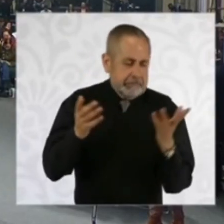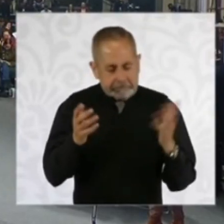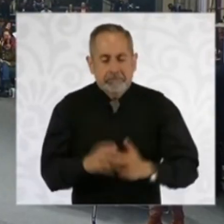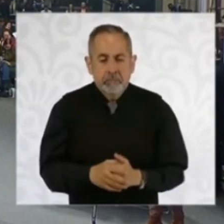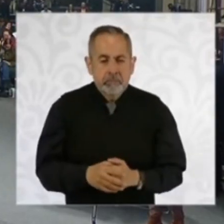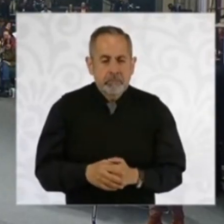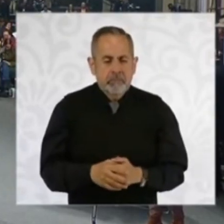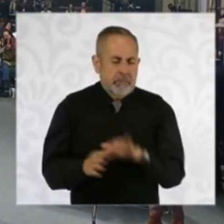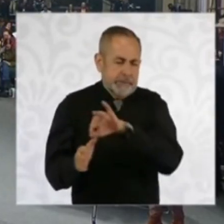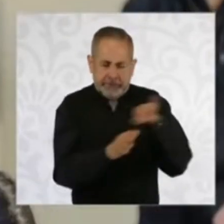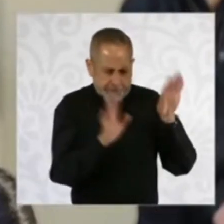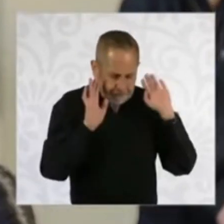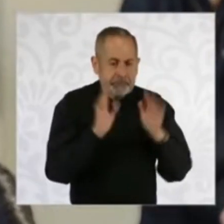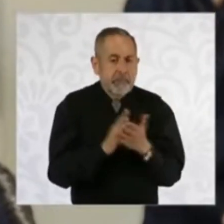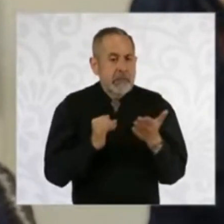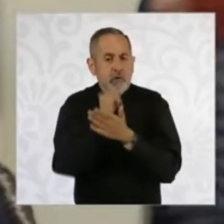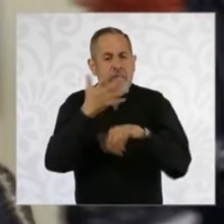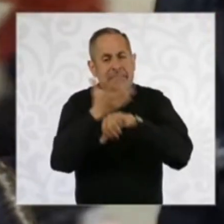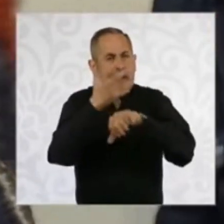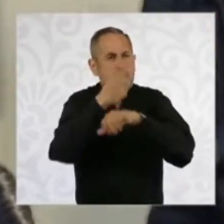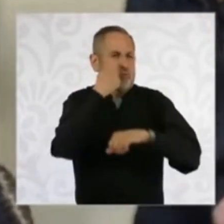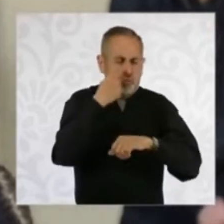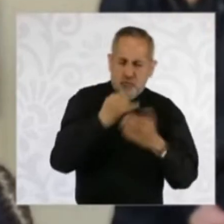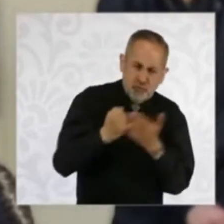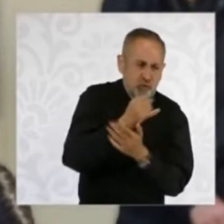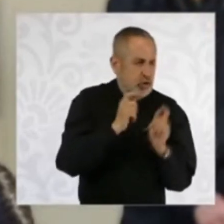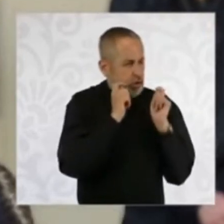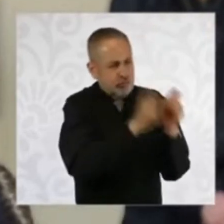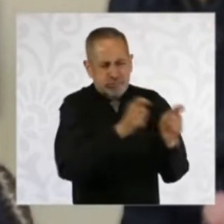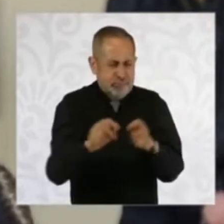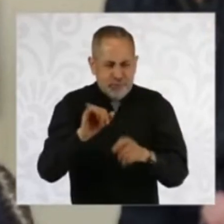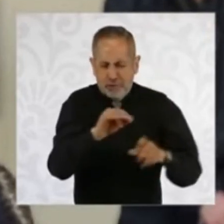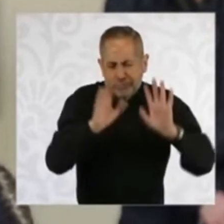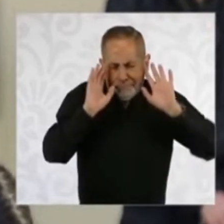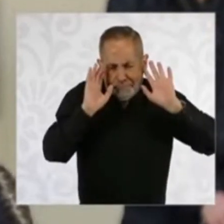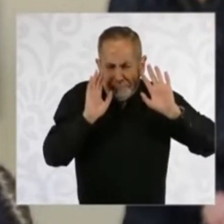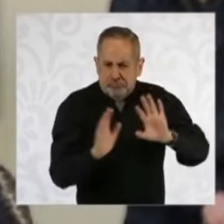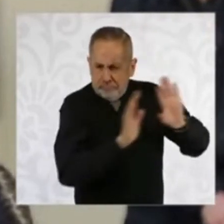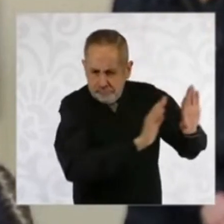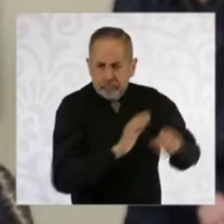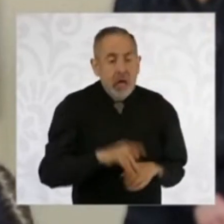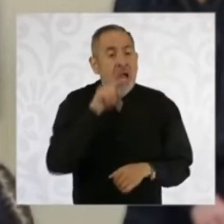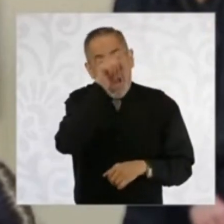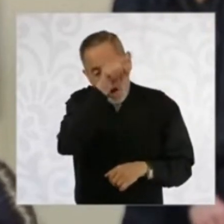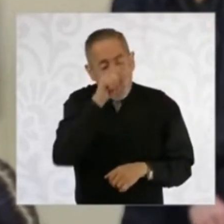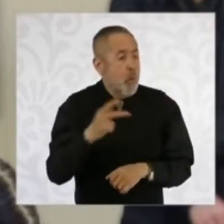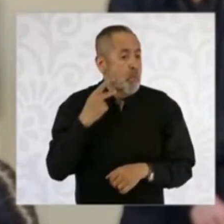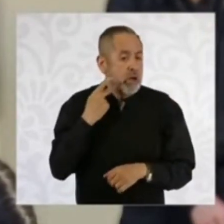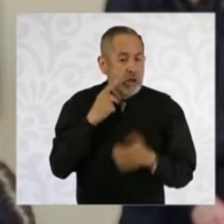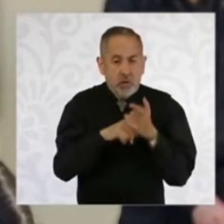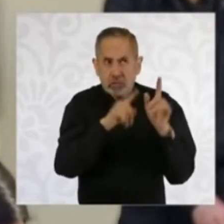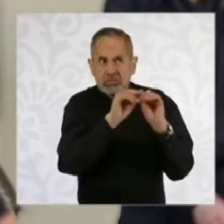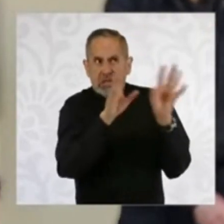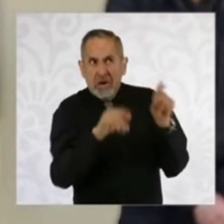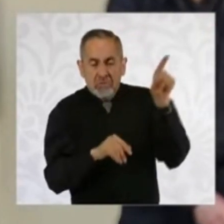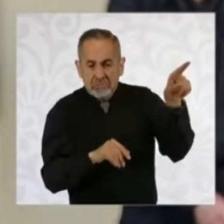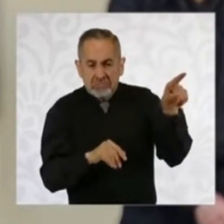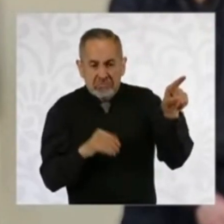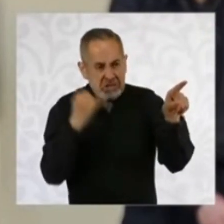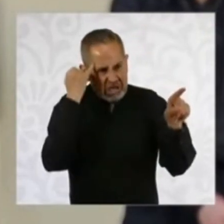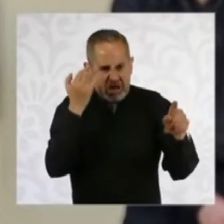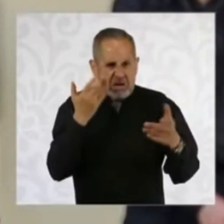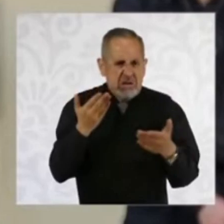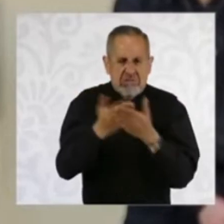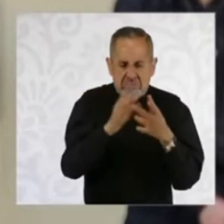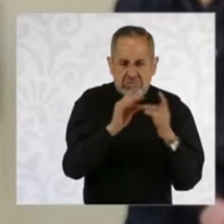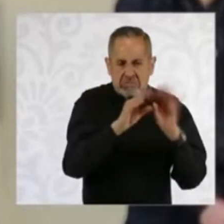Independientemente de las decisiones que en Estados Unidos se tomen, de los nombramientos que ahí se hagan, pues hay una política migratoria de su gobierno muy clara que la ha planteado aquí,